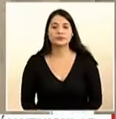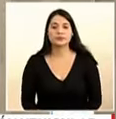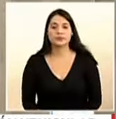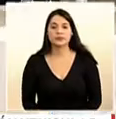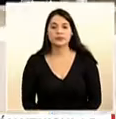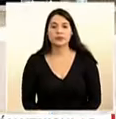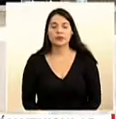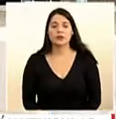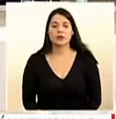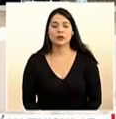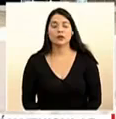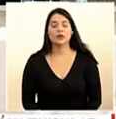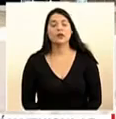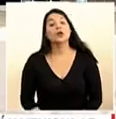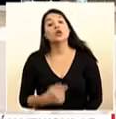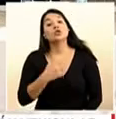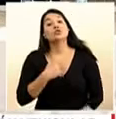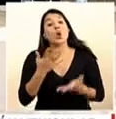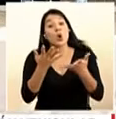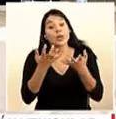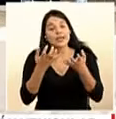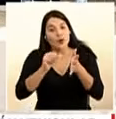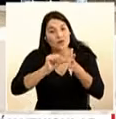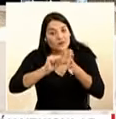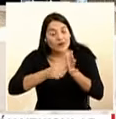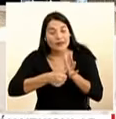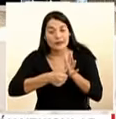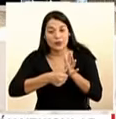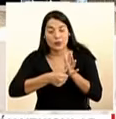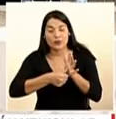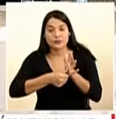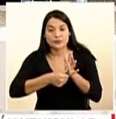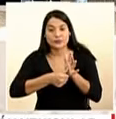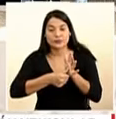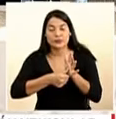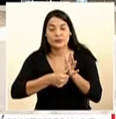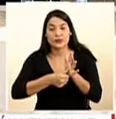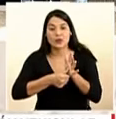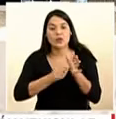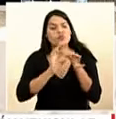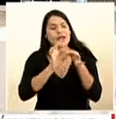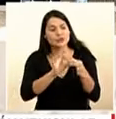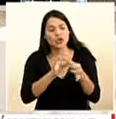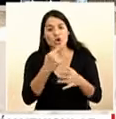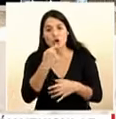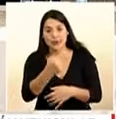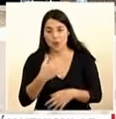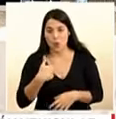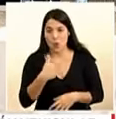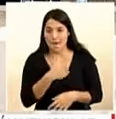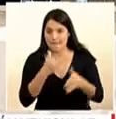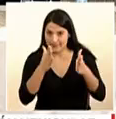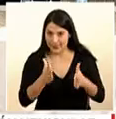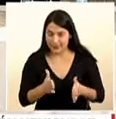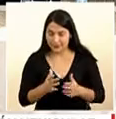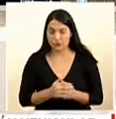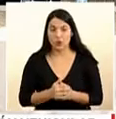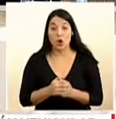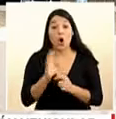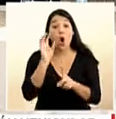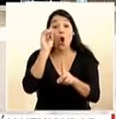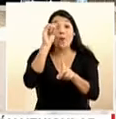sí gracias presidente yo quiero ser enfático en lo que el ministro acaba de mencionar el objetivo de